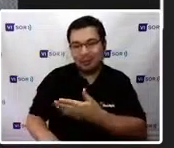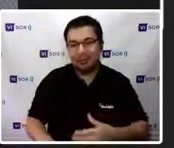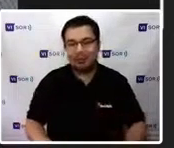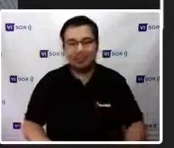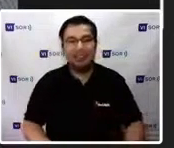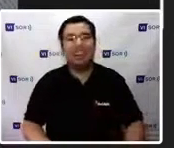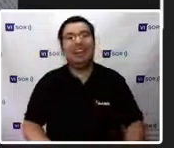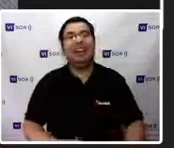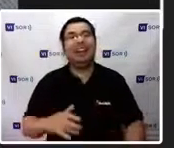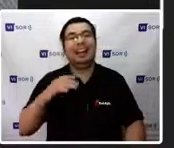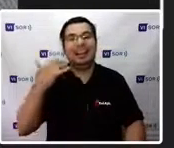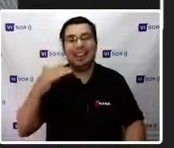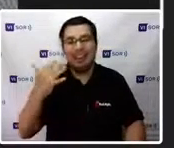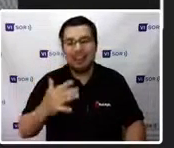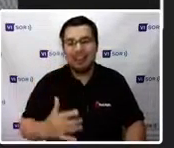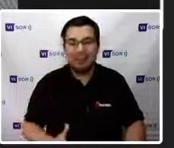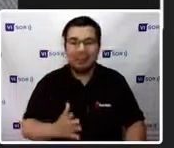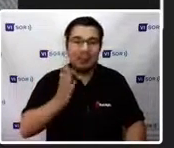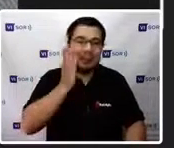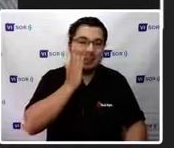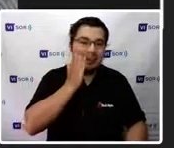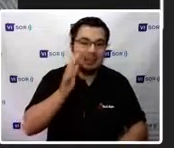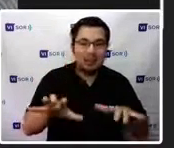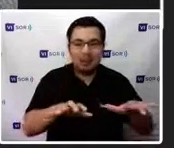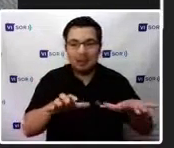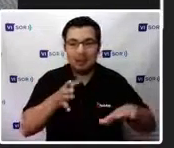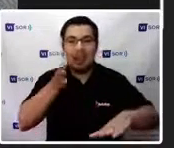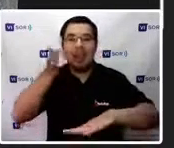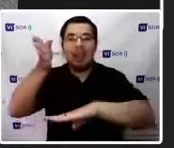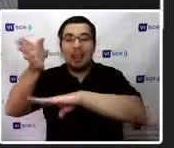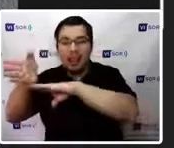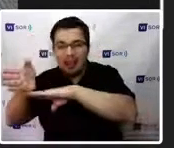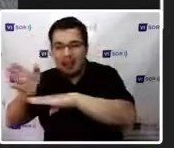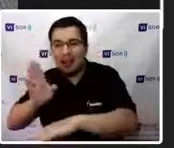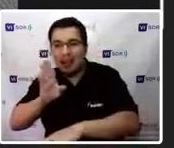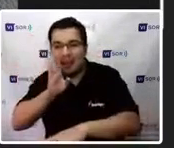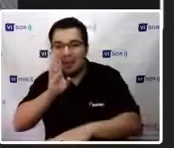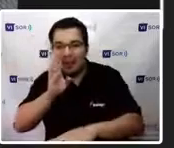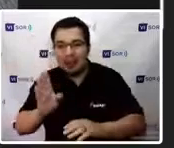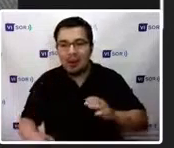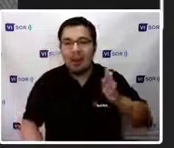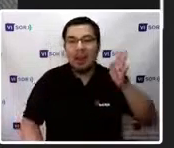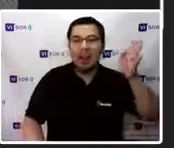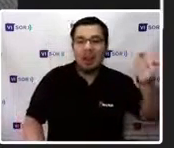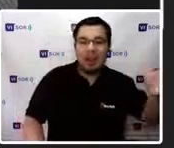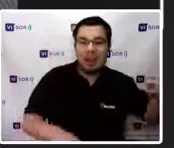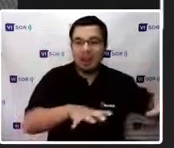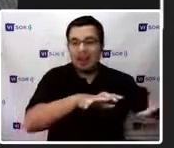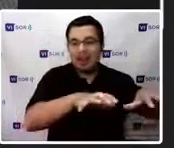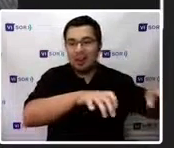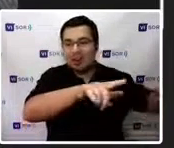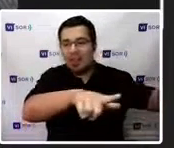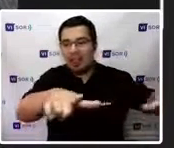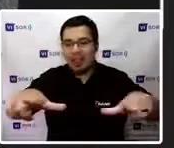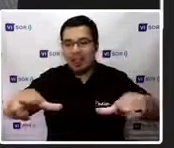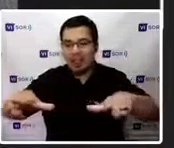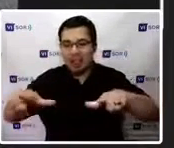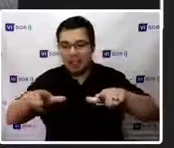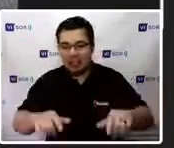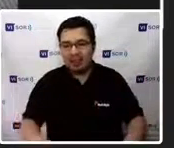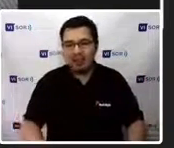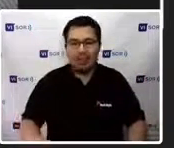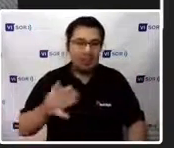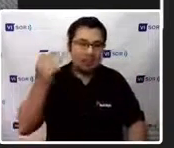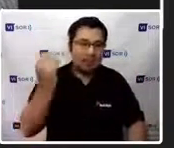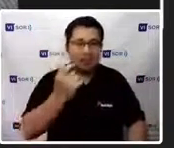contar, pues, o sea, a uno le pasan desde ir al baño hasta, como tú decías, hasta las cosas diarias, hasta la anécdota que te va a tocar en cada lugar